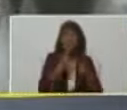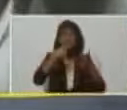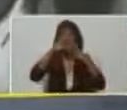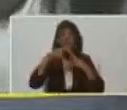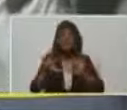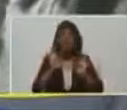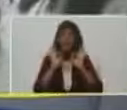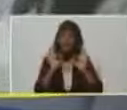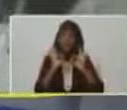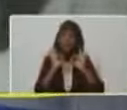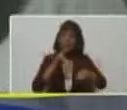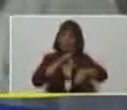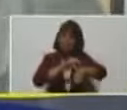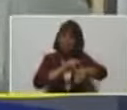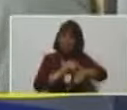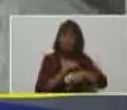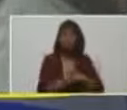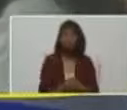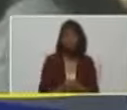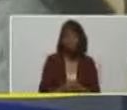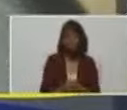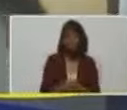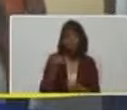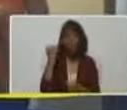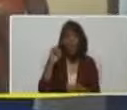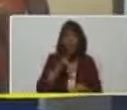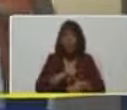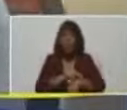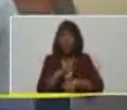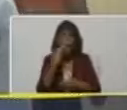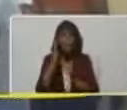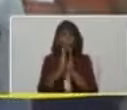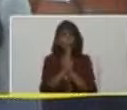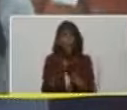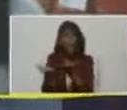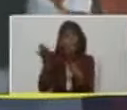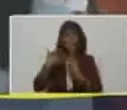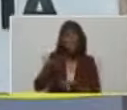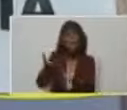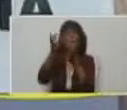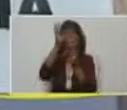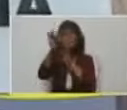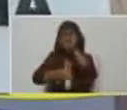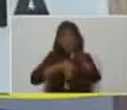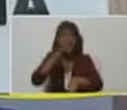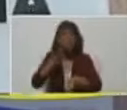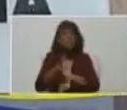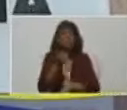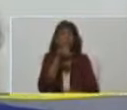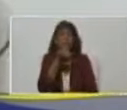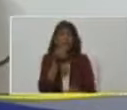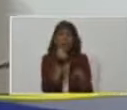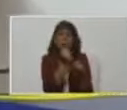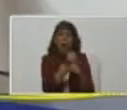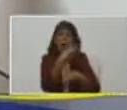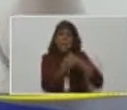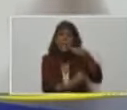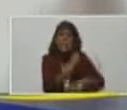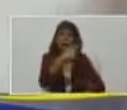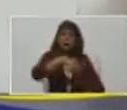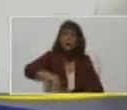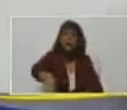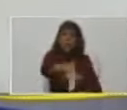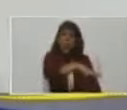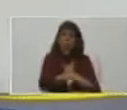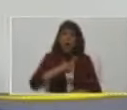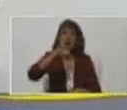diferentes especialidades. Doctor, por favor, explícale al presidente todos los trabajos que se hicieron aquí. Aquí